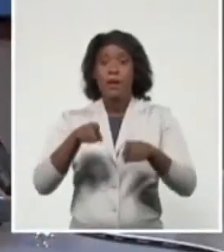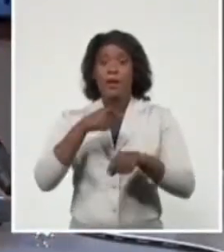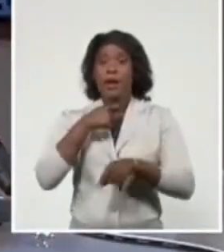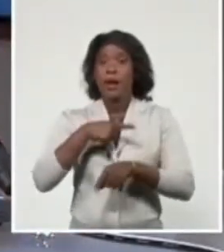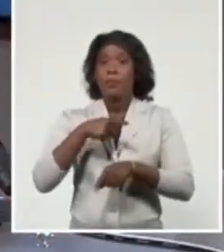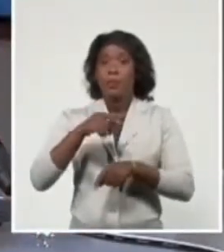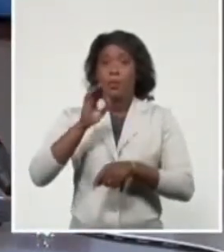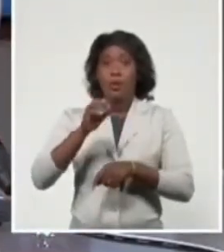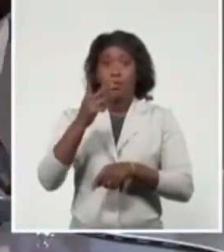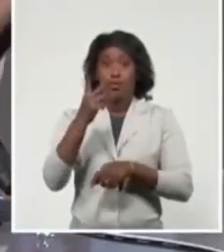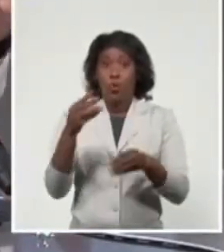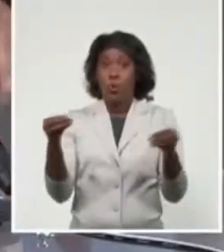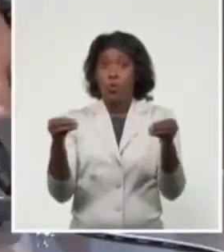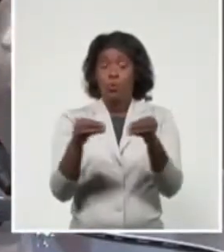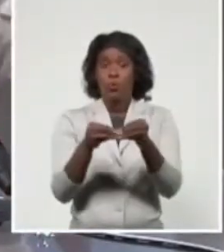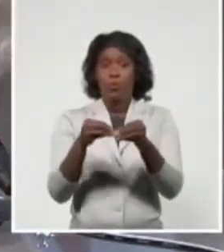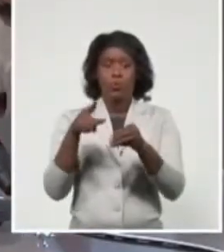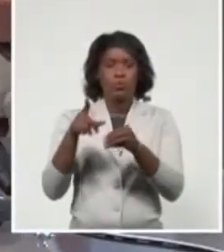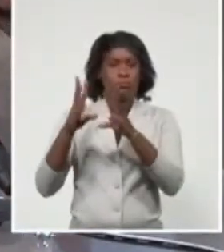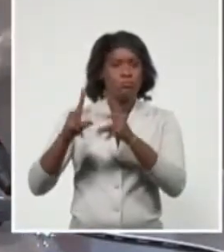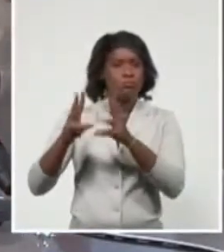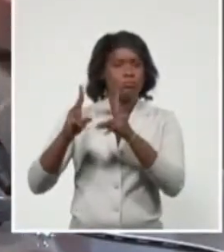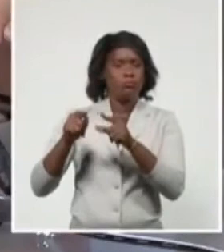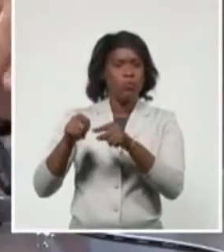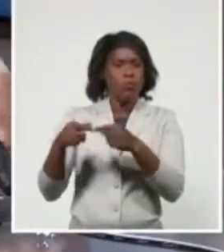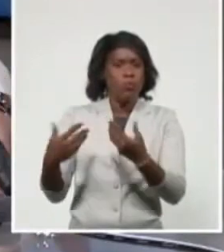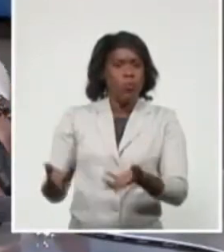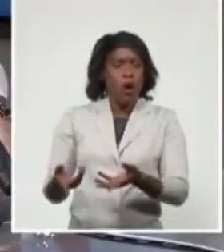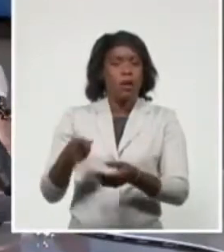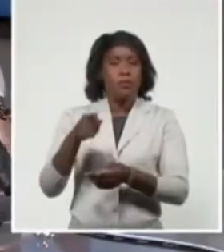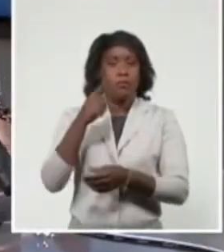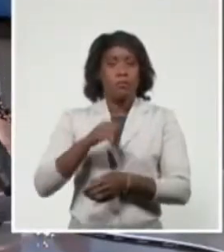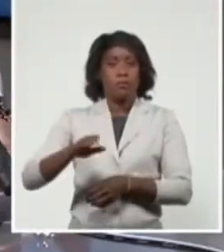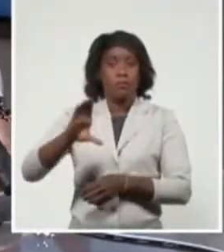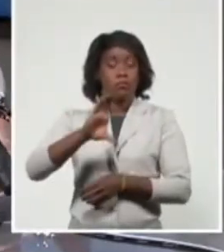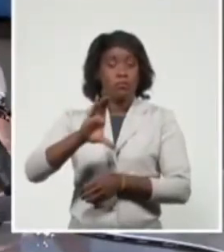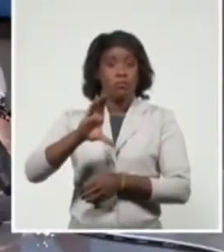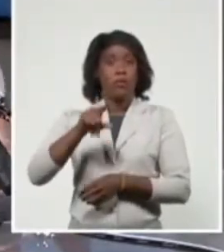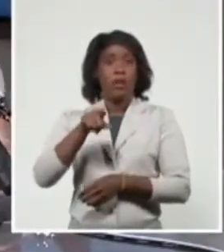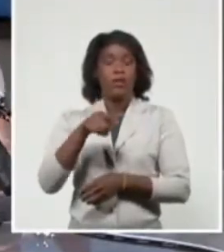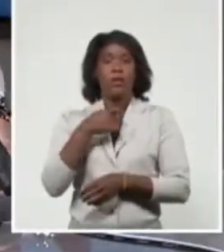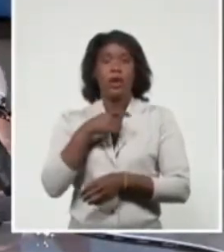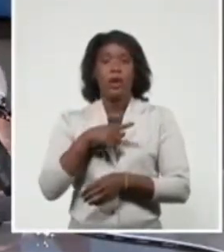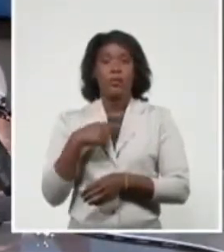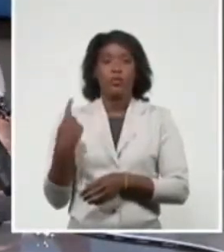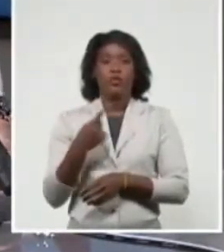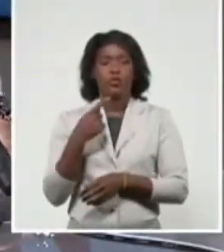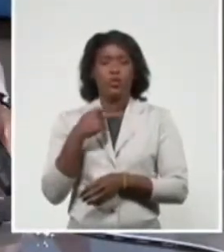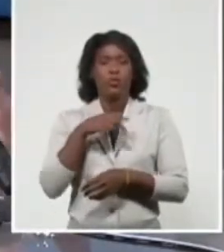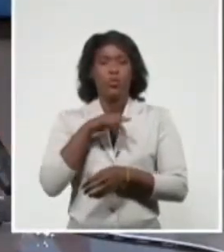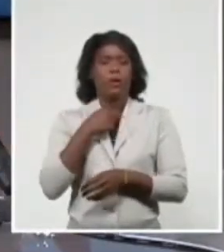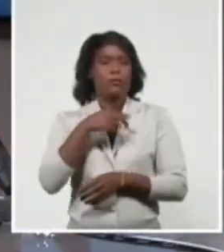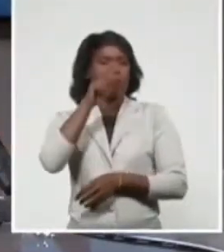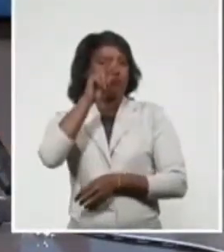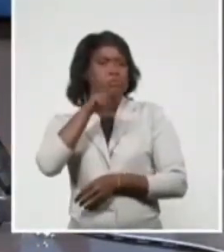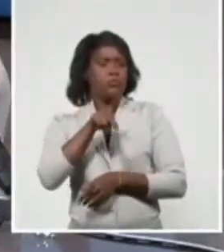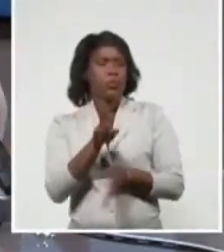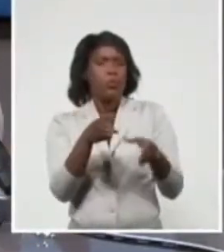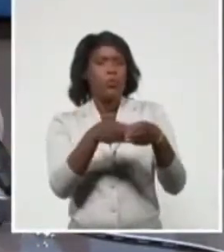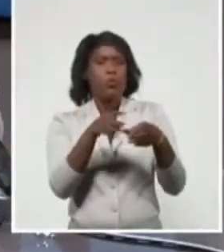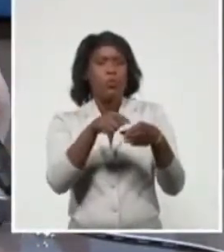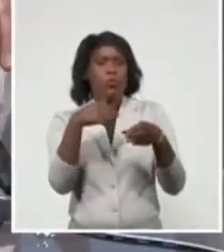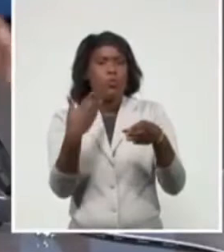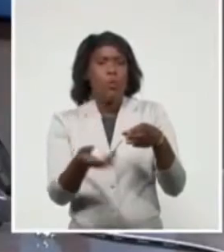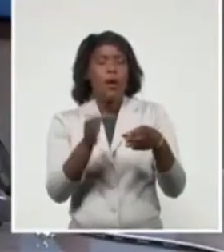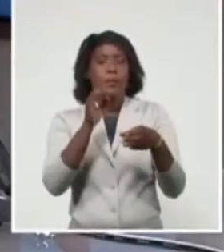eso, entonces independientemente en la escala donde usted cayó, se le va a pagar la diferencia de la suma actual